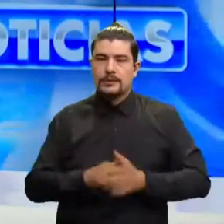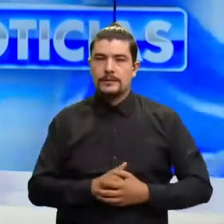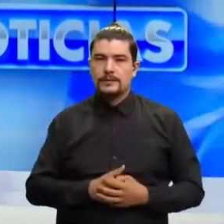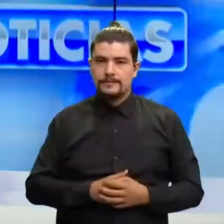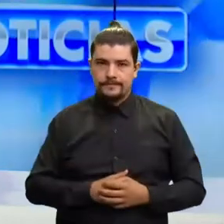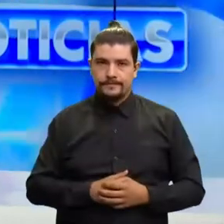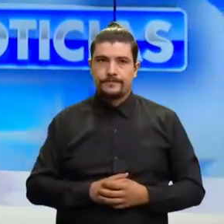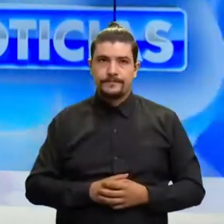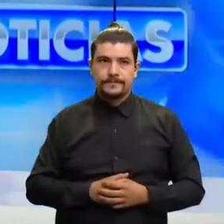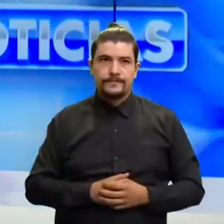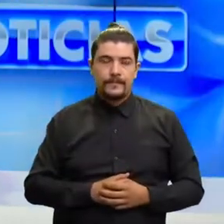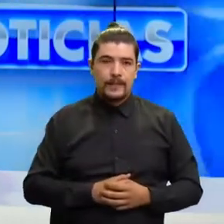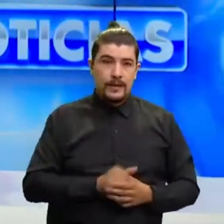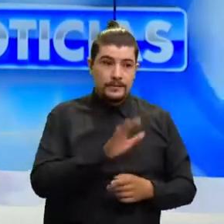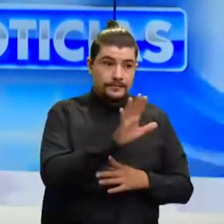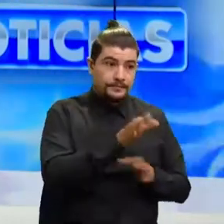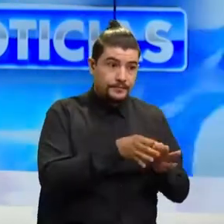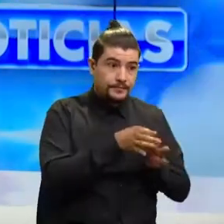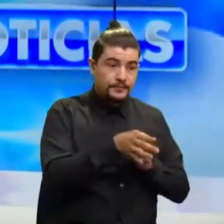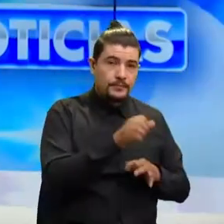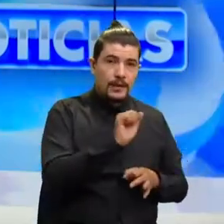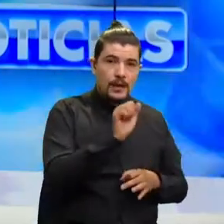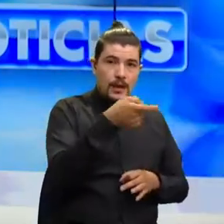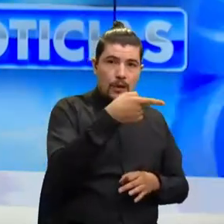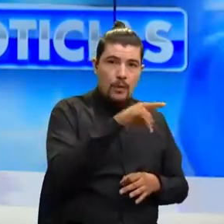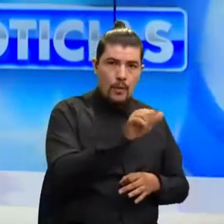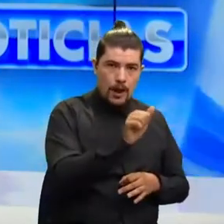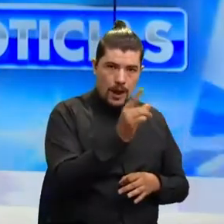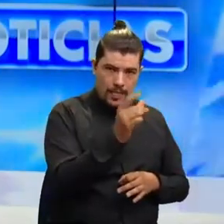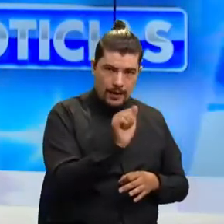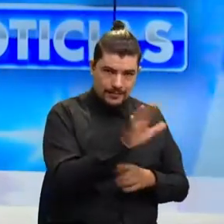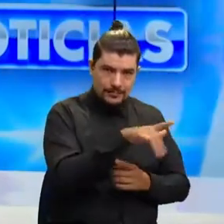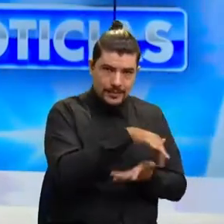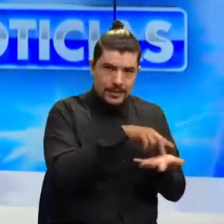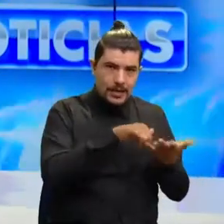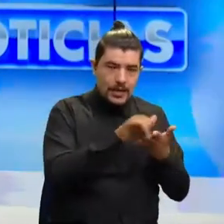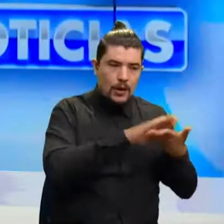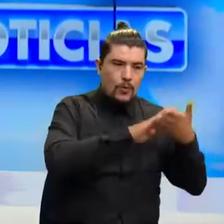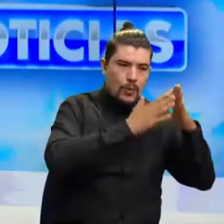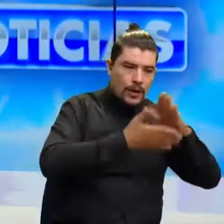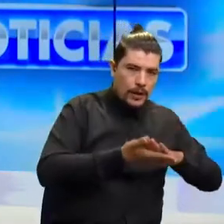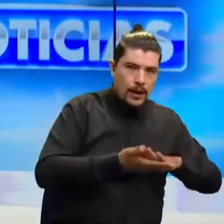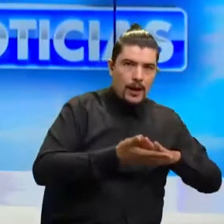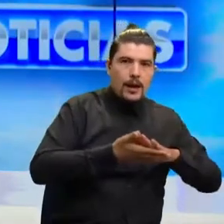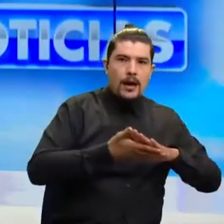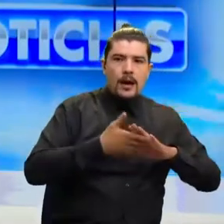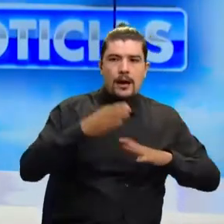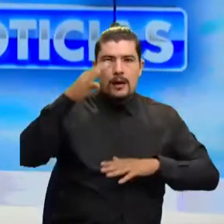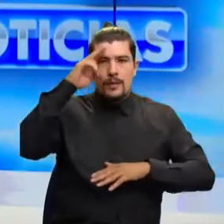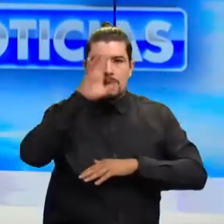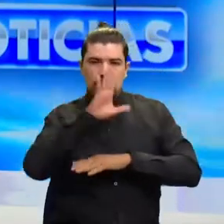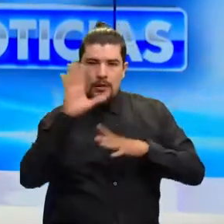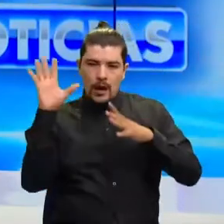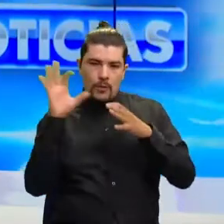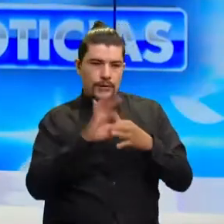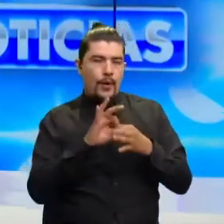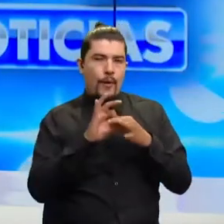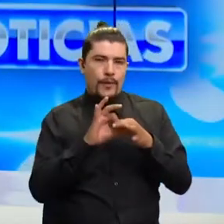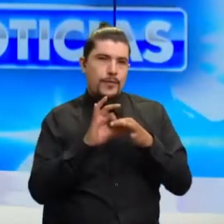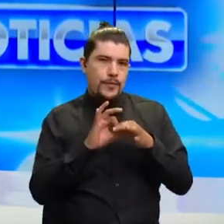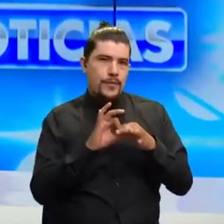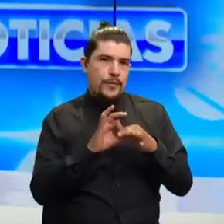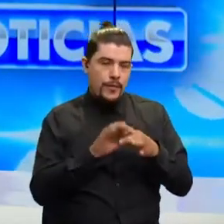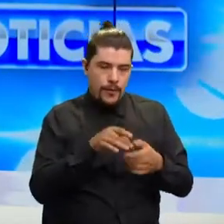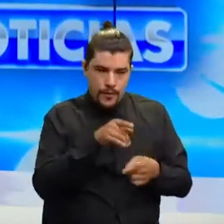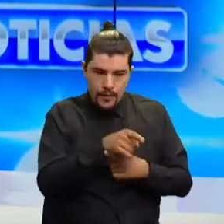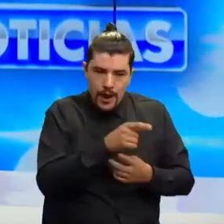y en el municipio de aguada esto es en santander la comunidad y las autoridades se unieron para salvar a un oso hormiguero bebé quien se escapó de su